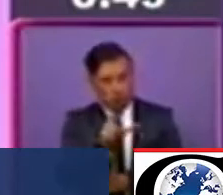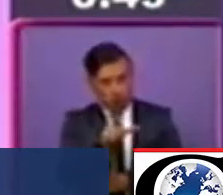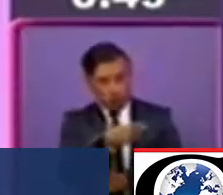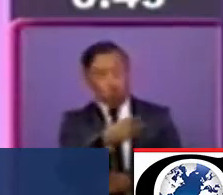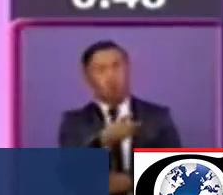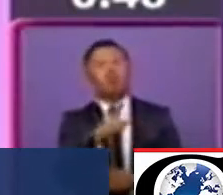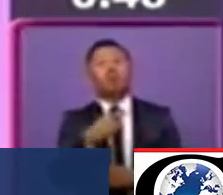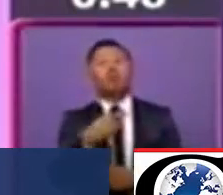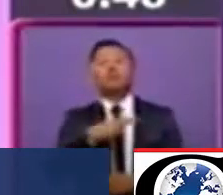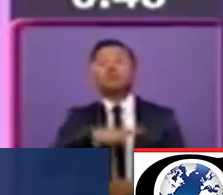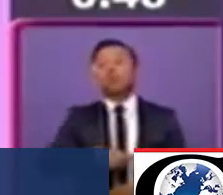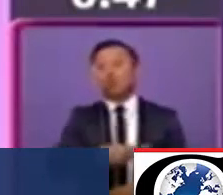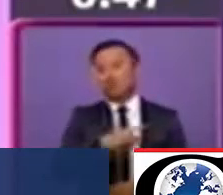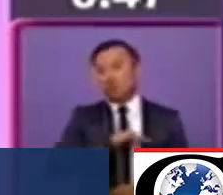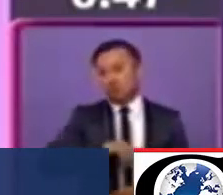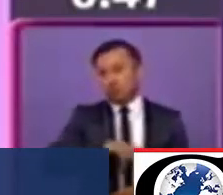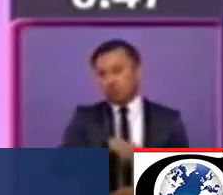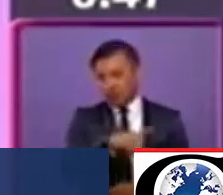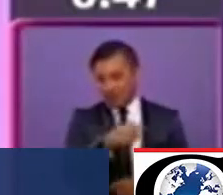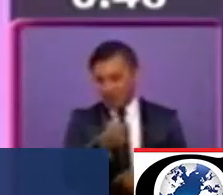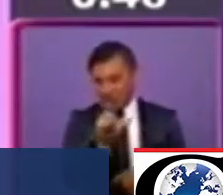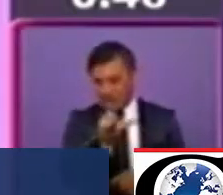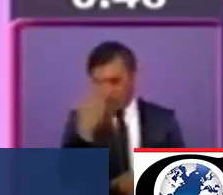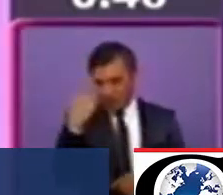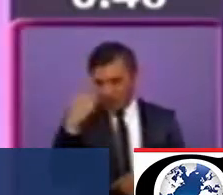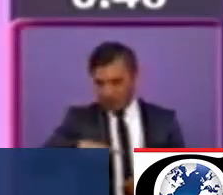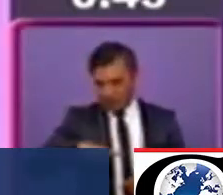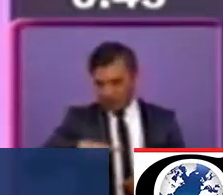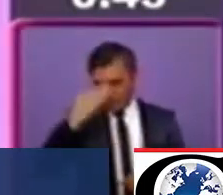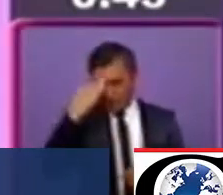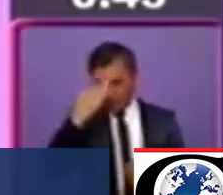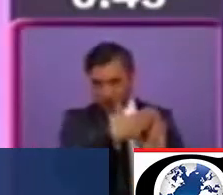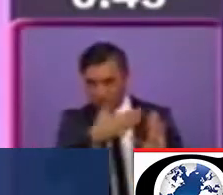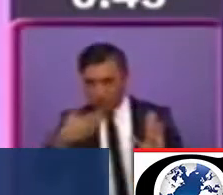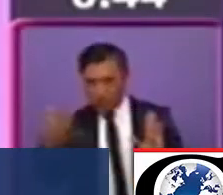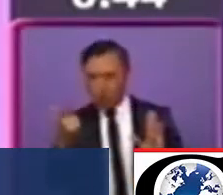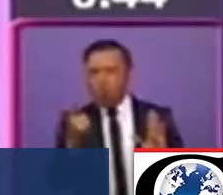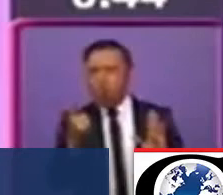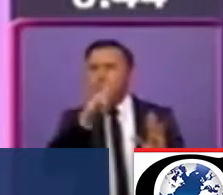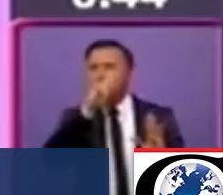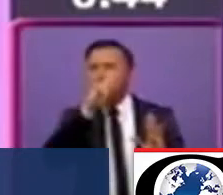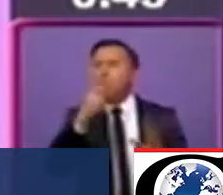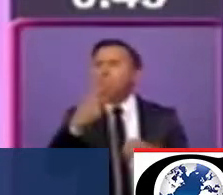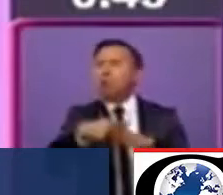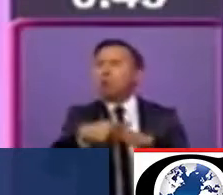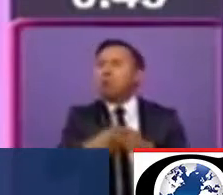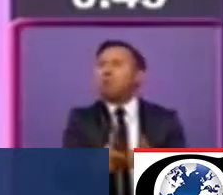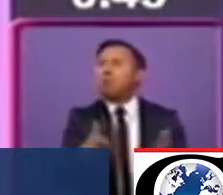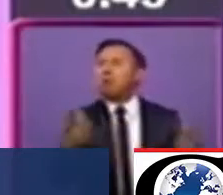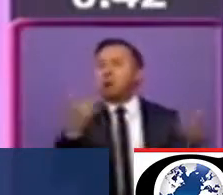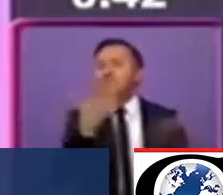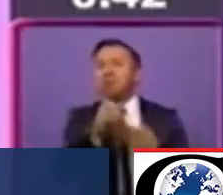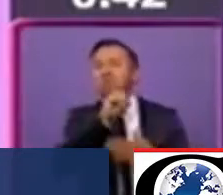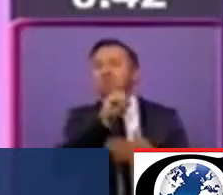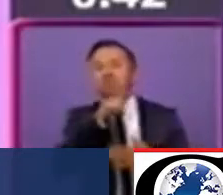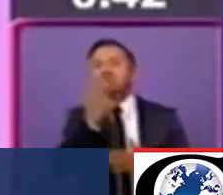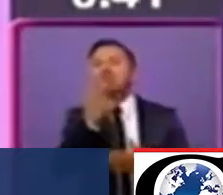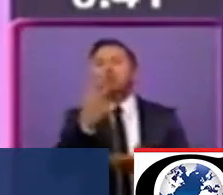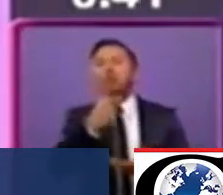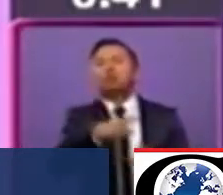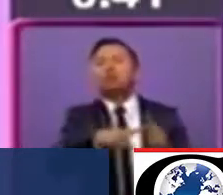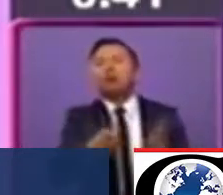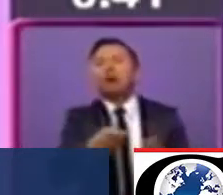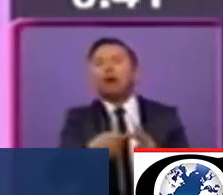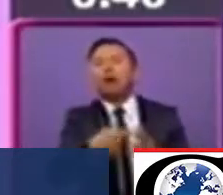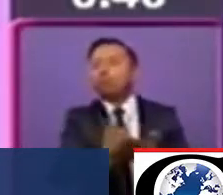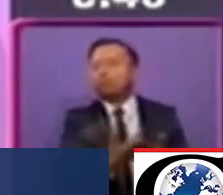todo cuando fue presidenta municipal de Texcoco, Eduardo. Y bien, de ahí, si me permites, nos vamos con Juan Cepeda,